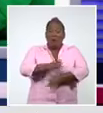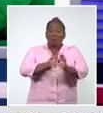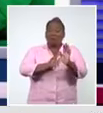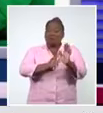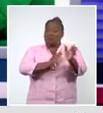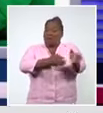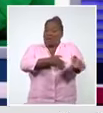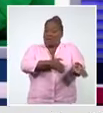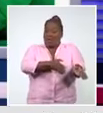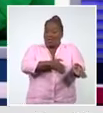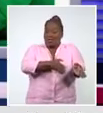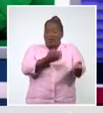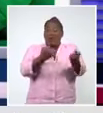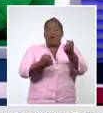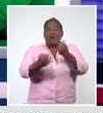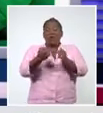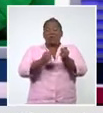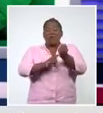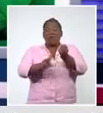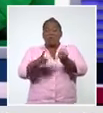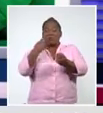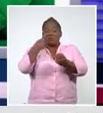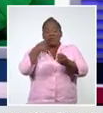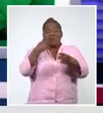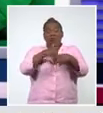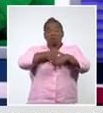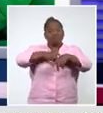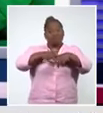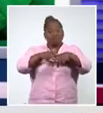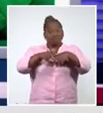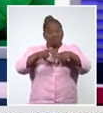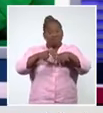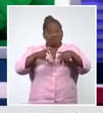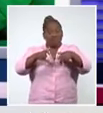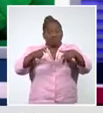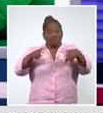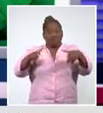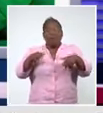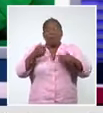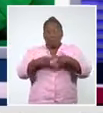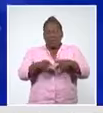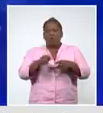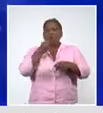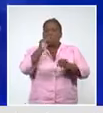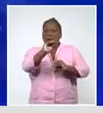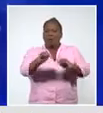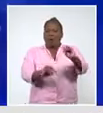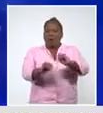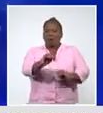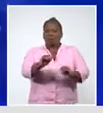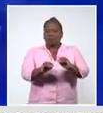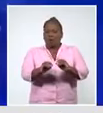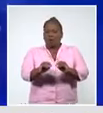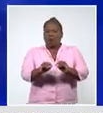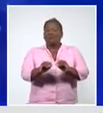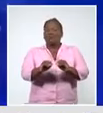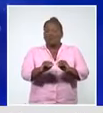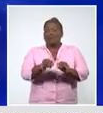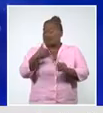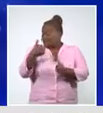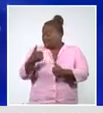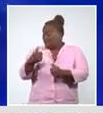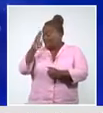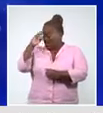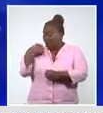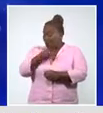tenido un incremento, pero también lo van a ajustar en esta ocasión. Y esto demuestra además, doctor, que las medidas que han